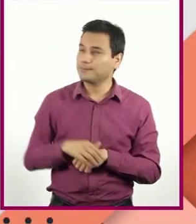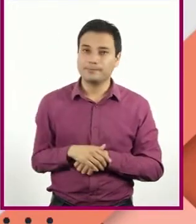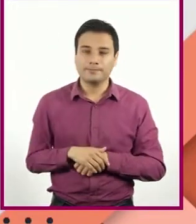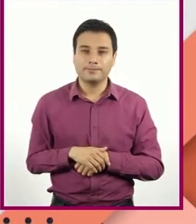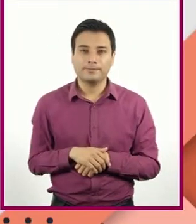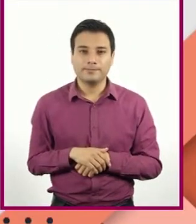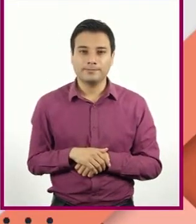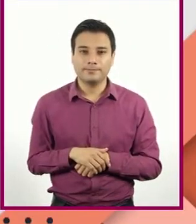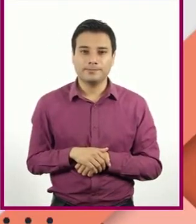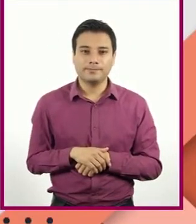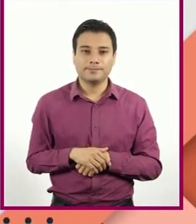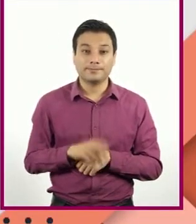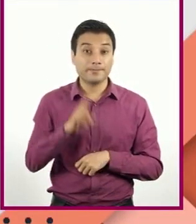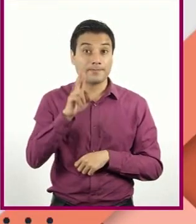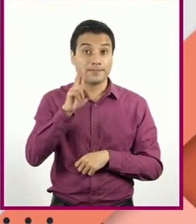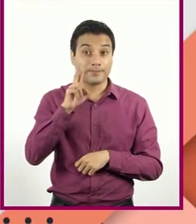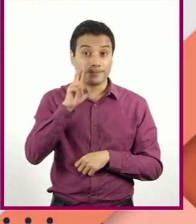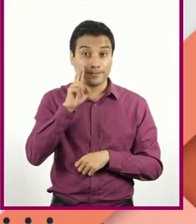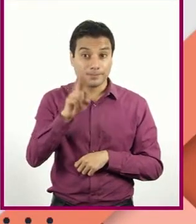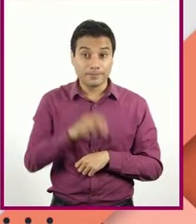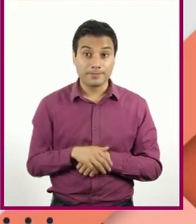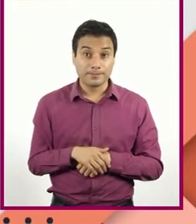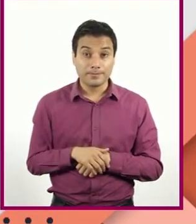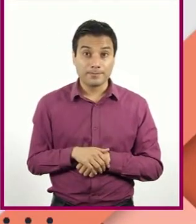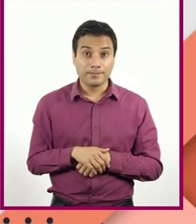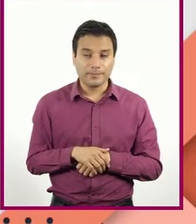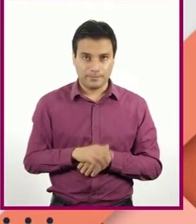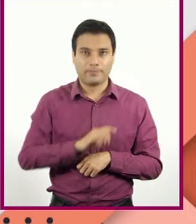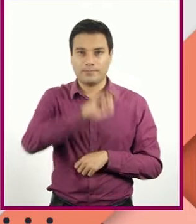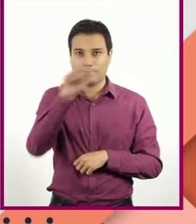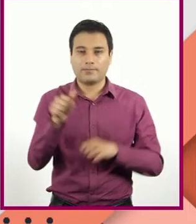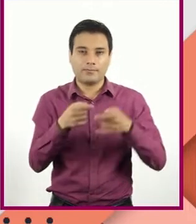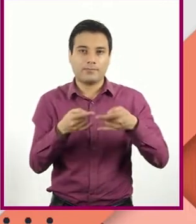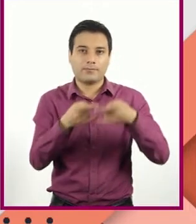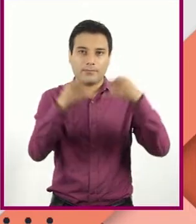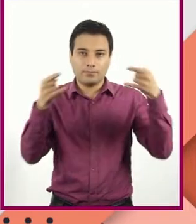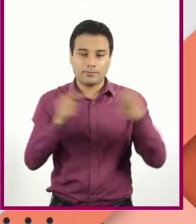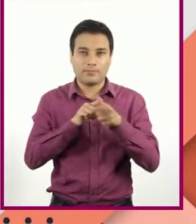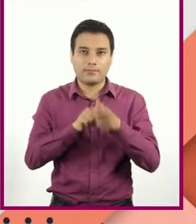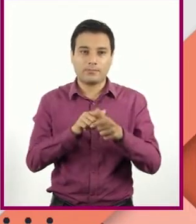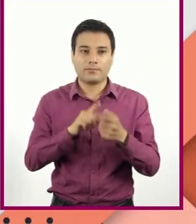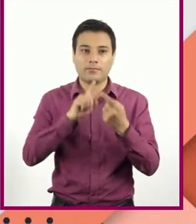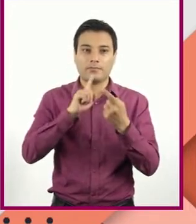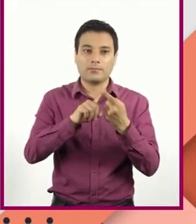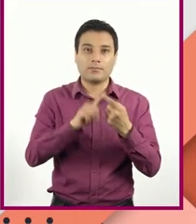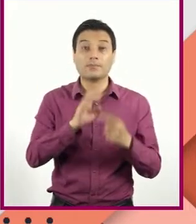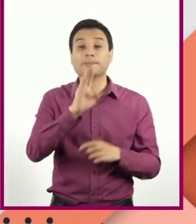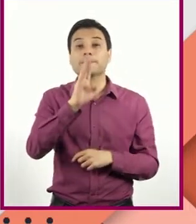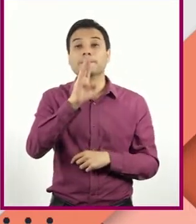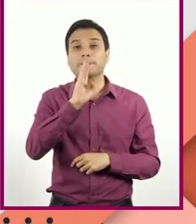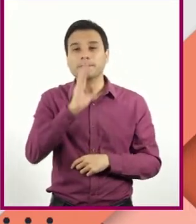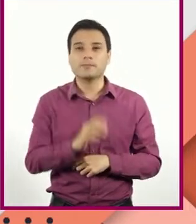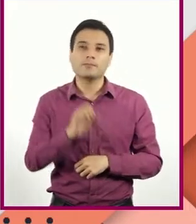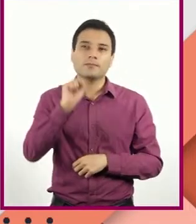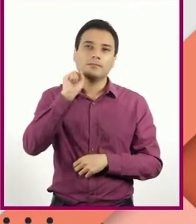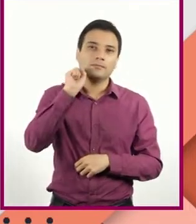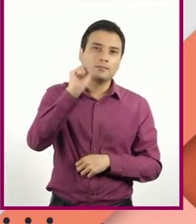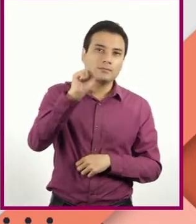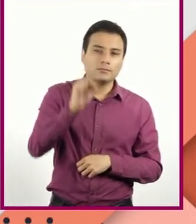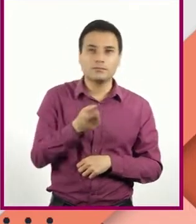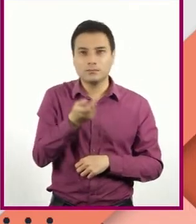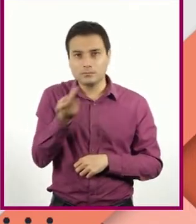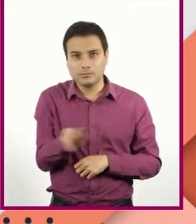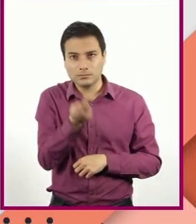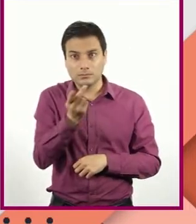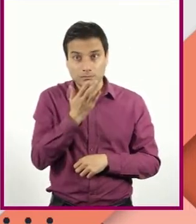en estas 3 viñetas se resume lo que sigue. 1. La madre de Gregorio va a verlo para preguntarle que